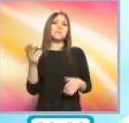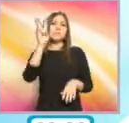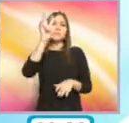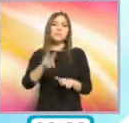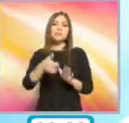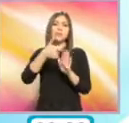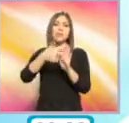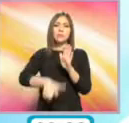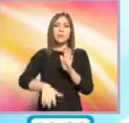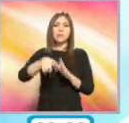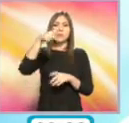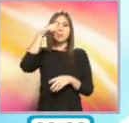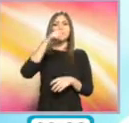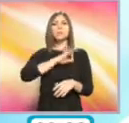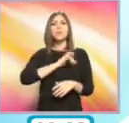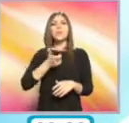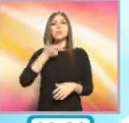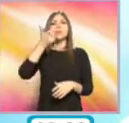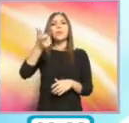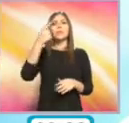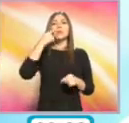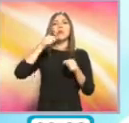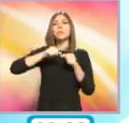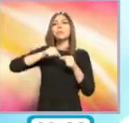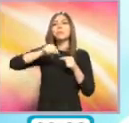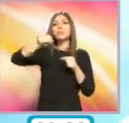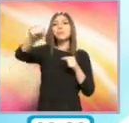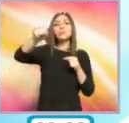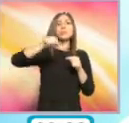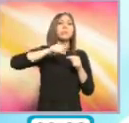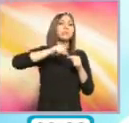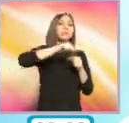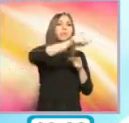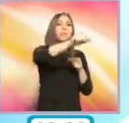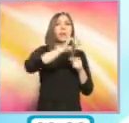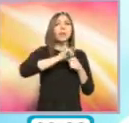muy y accesibles que forman parte para las de distancias política que se recorren a través de estos